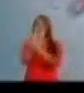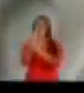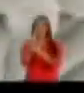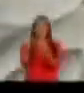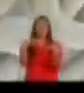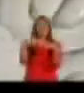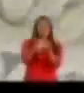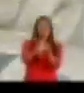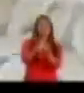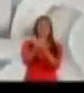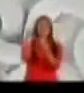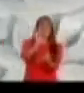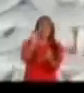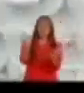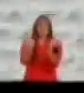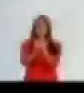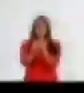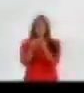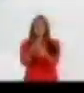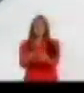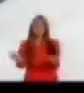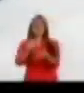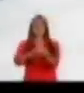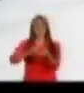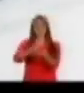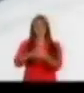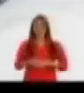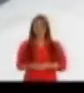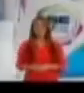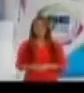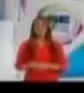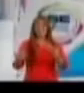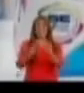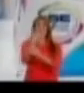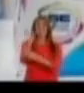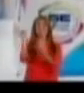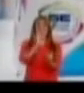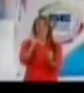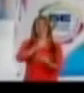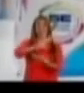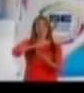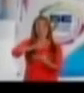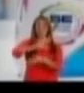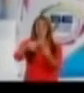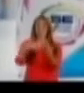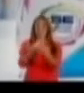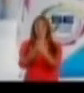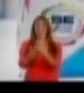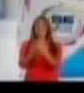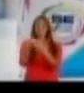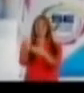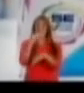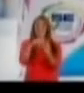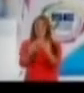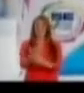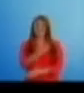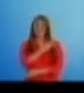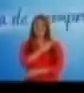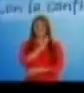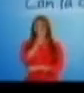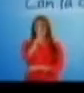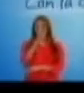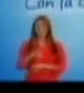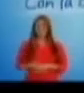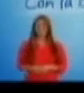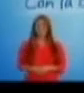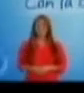combina la fuerza del detergente y la suavidad del jabón. Nuevo detergente Lava Todo, con la confianza de